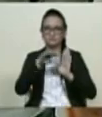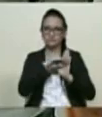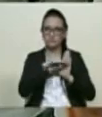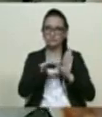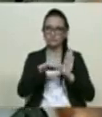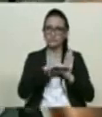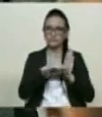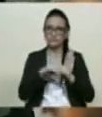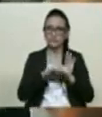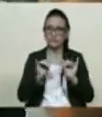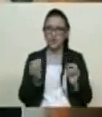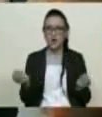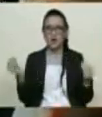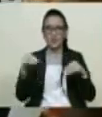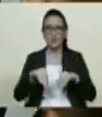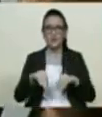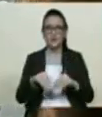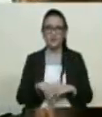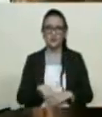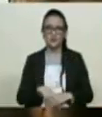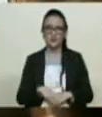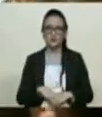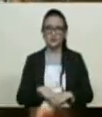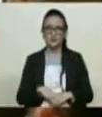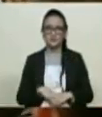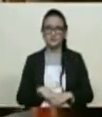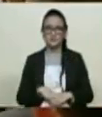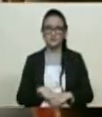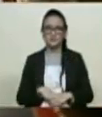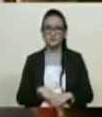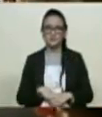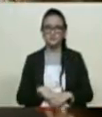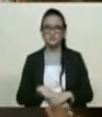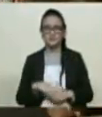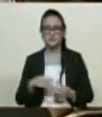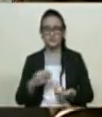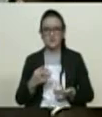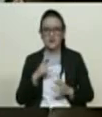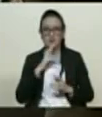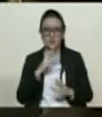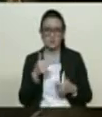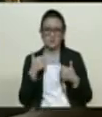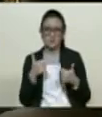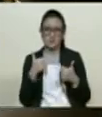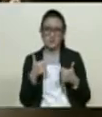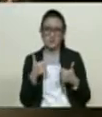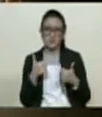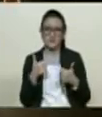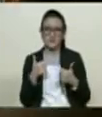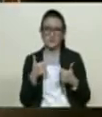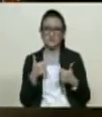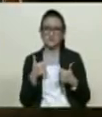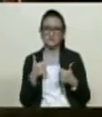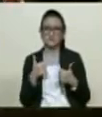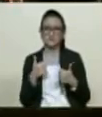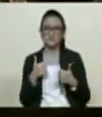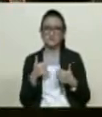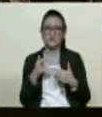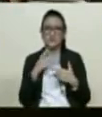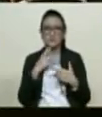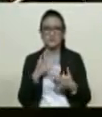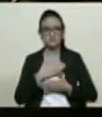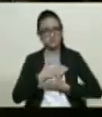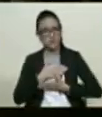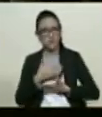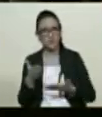ese acuerdo. Fue una buena señal al país, como digo, una buena señal de